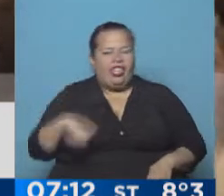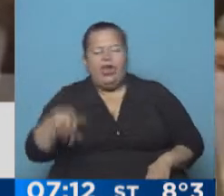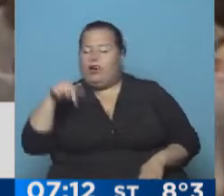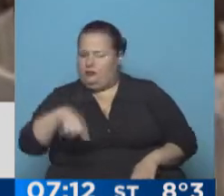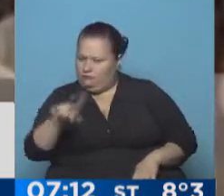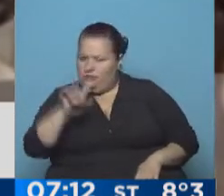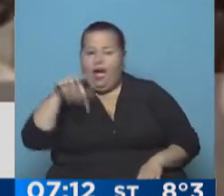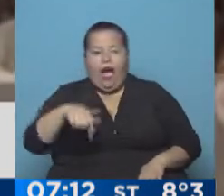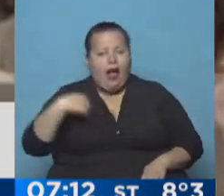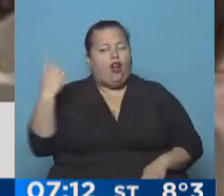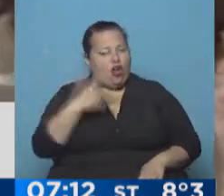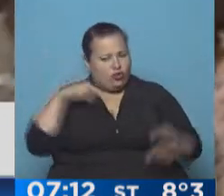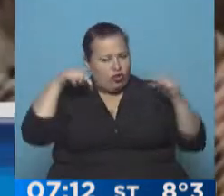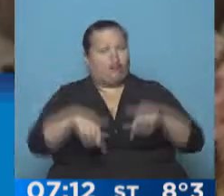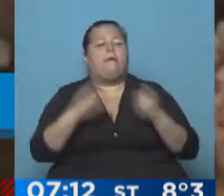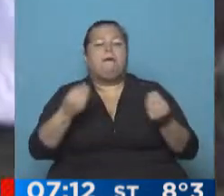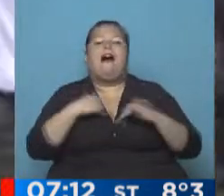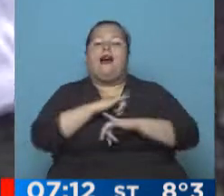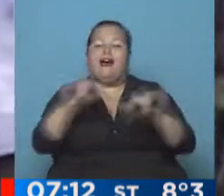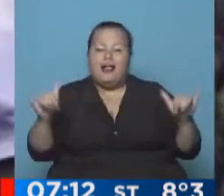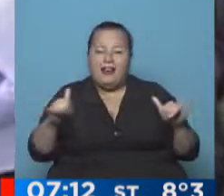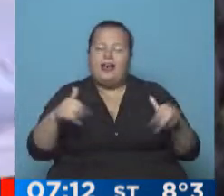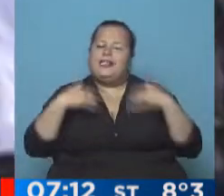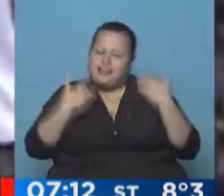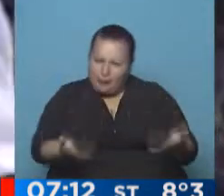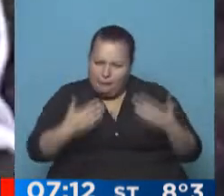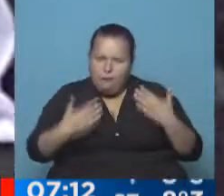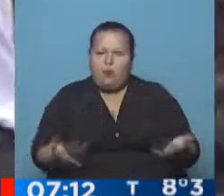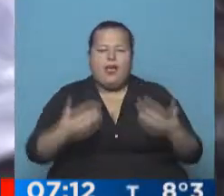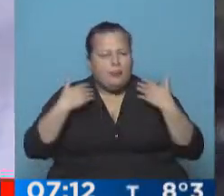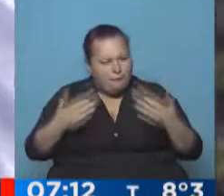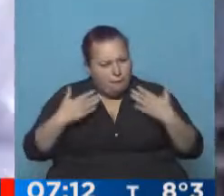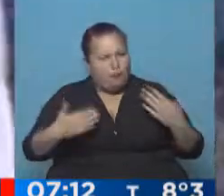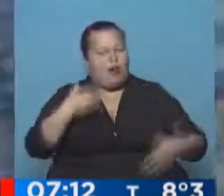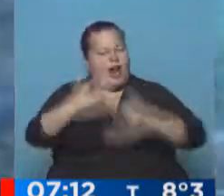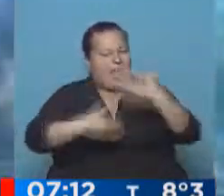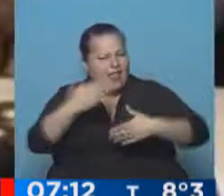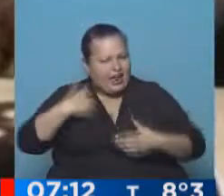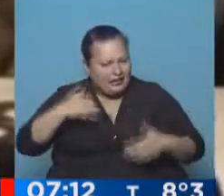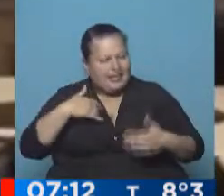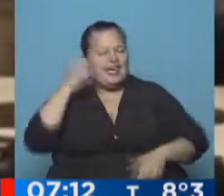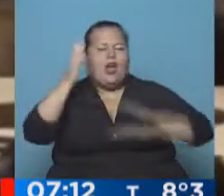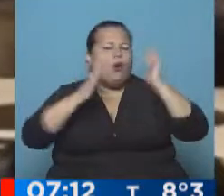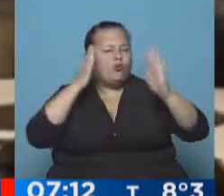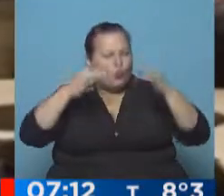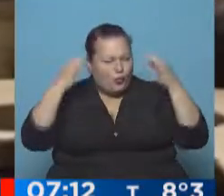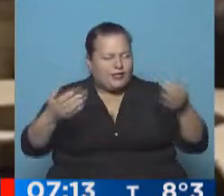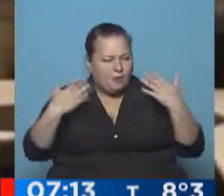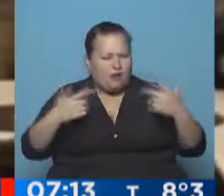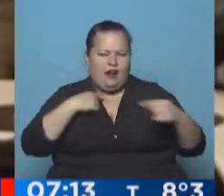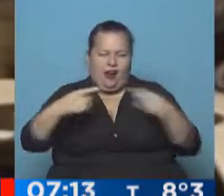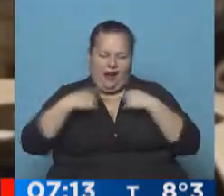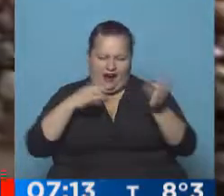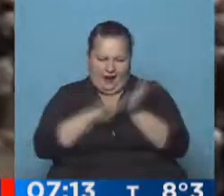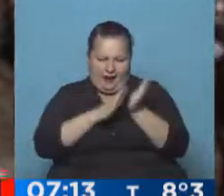acá estamos nosotros para decirles que se puede construir la Argentina que soñamos.